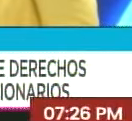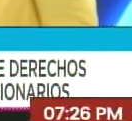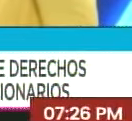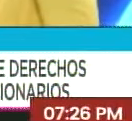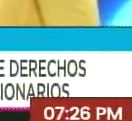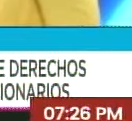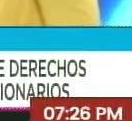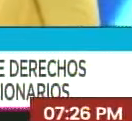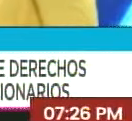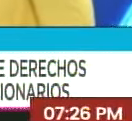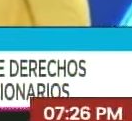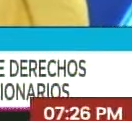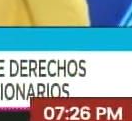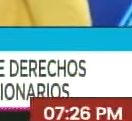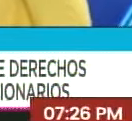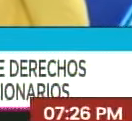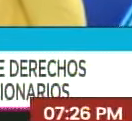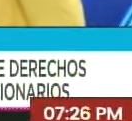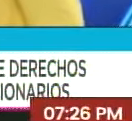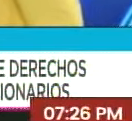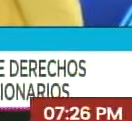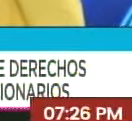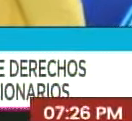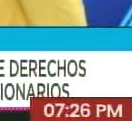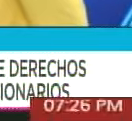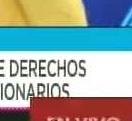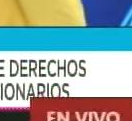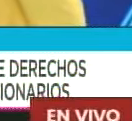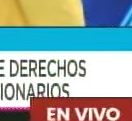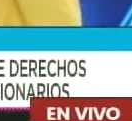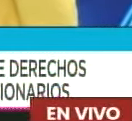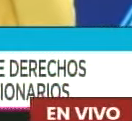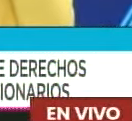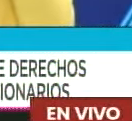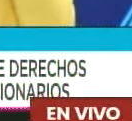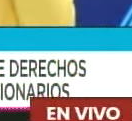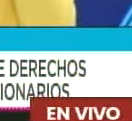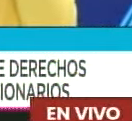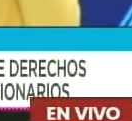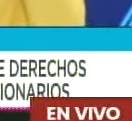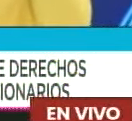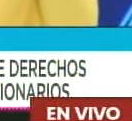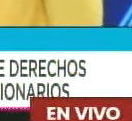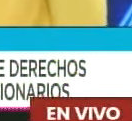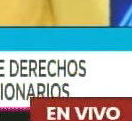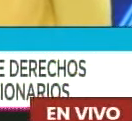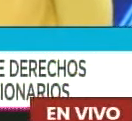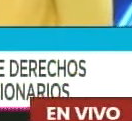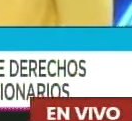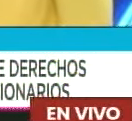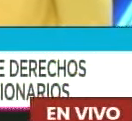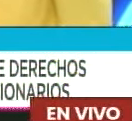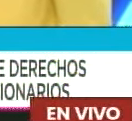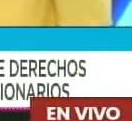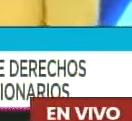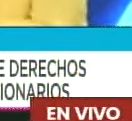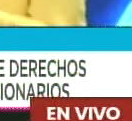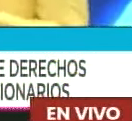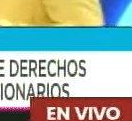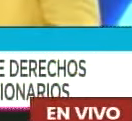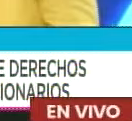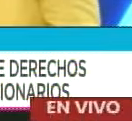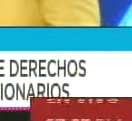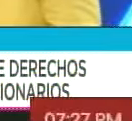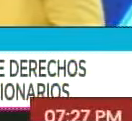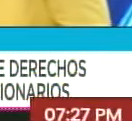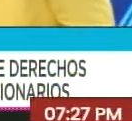comunidad internacional su actitud colonialista, abusiva y violadora de la Carta de Naciones Unidas. Y es que la gota